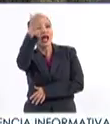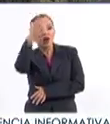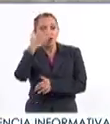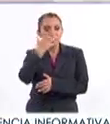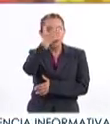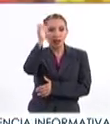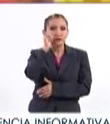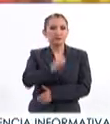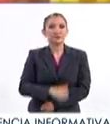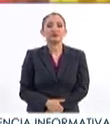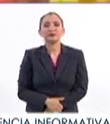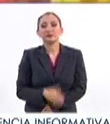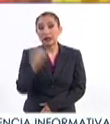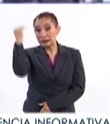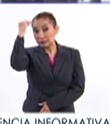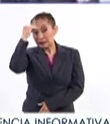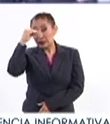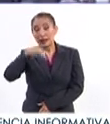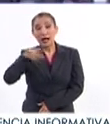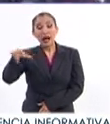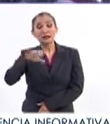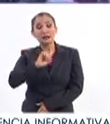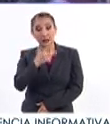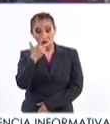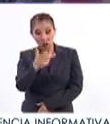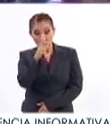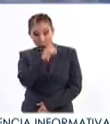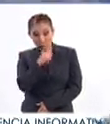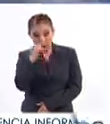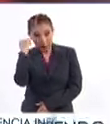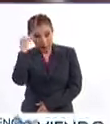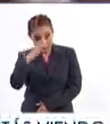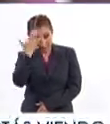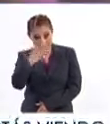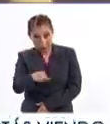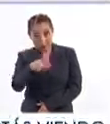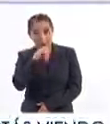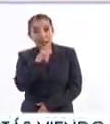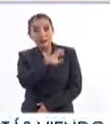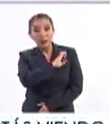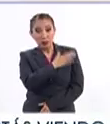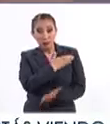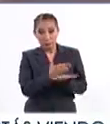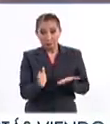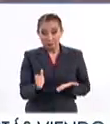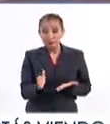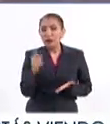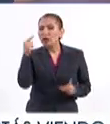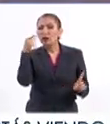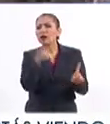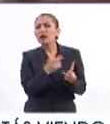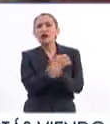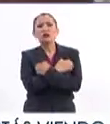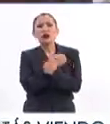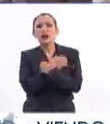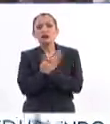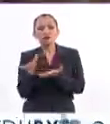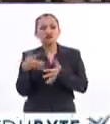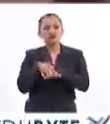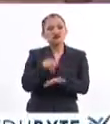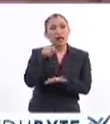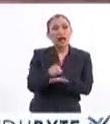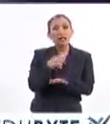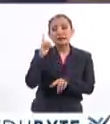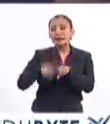sea cielo. ¿Sabías que en México hay 68 lenguas indígenas además del español? El objetivo de la educación inclusiva